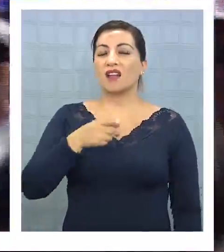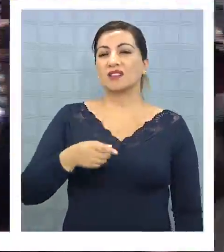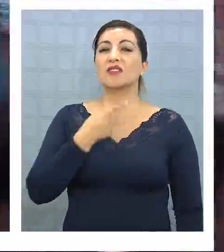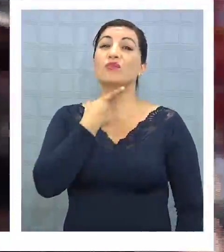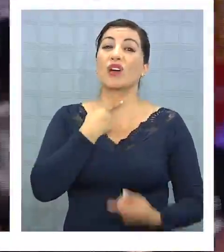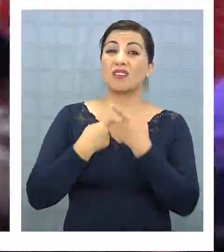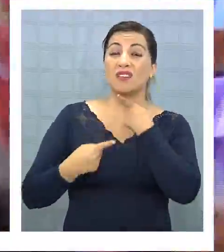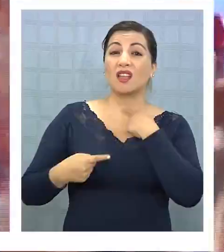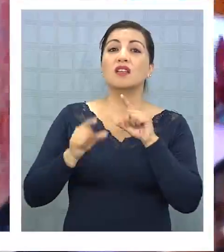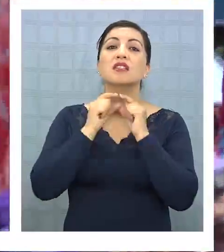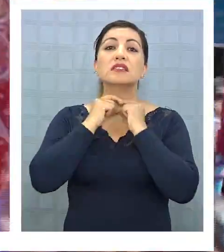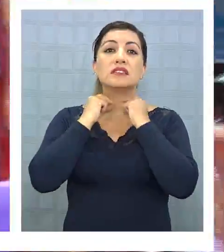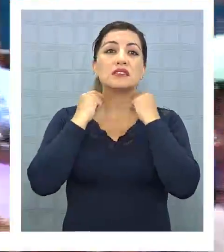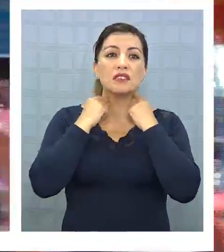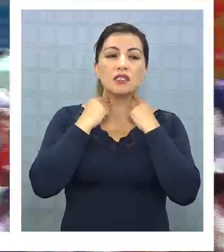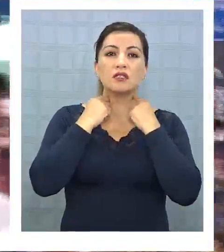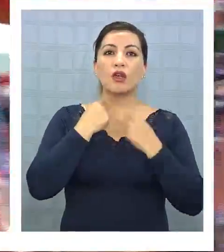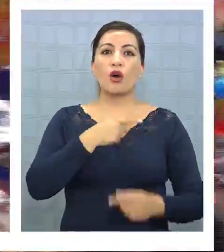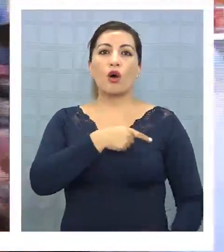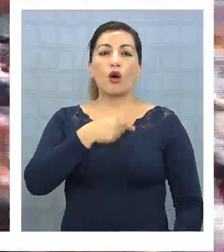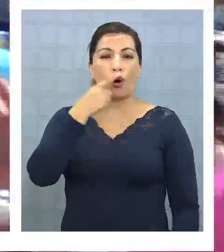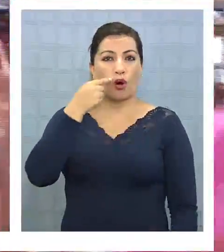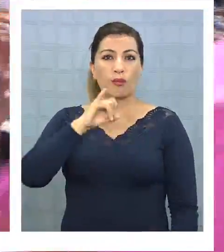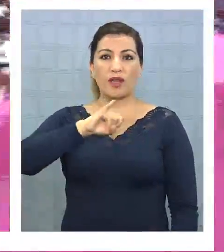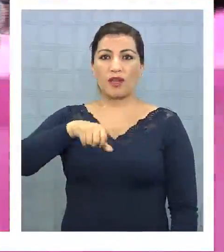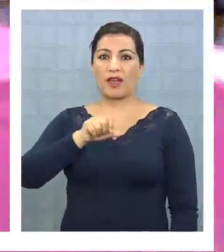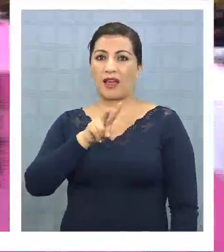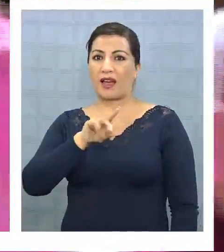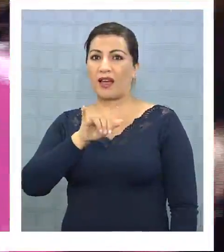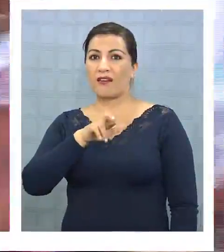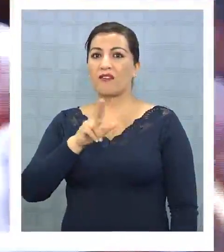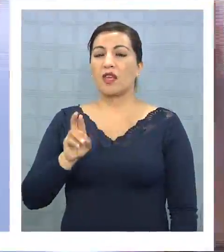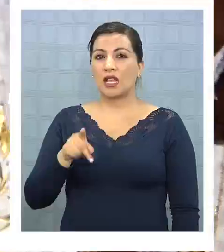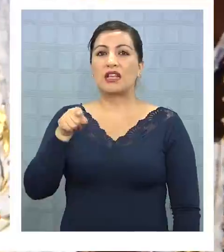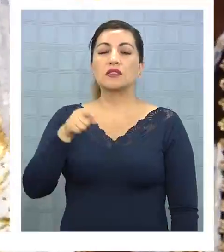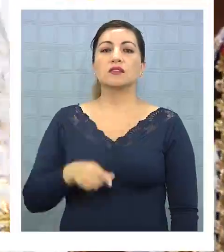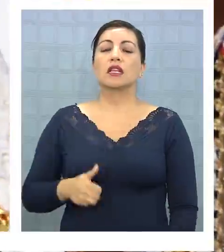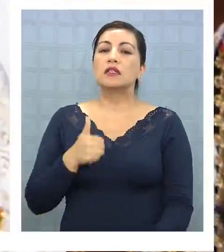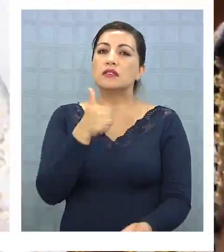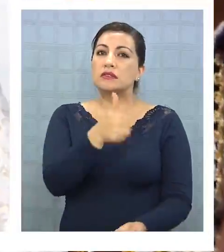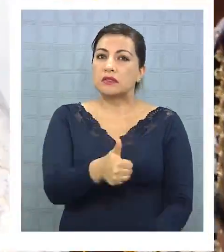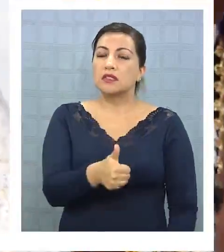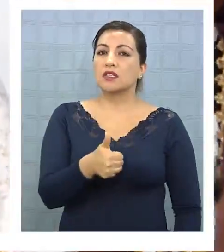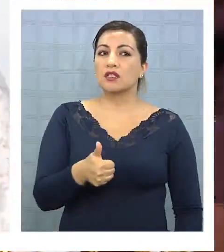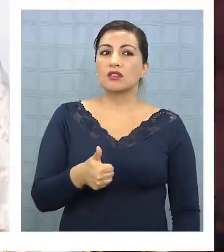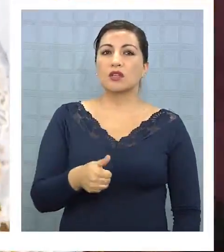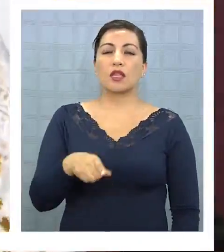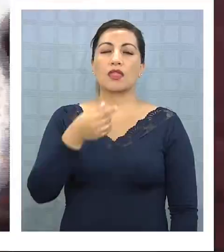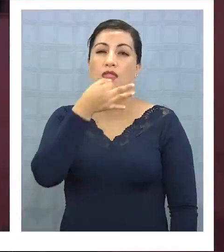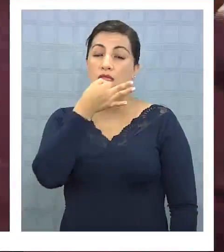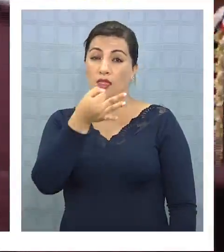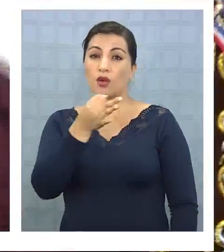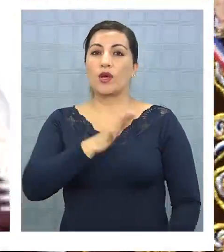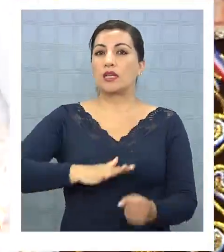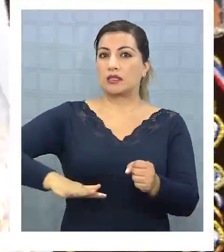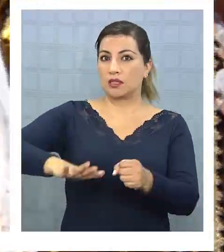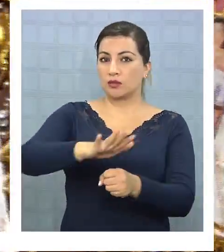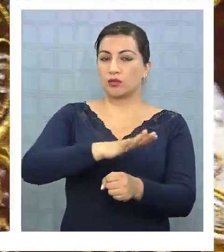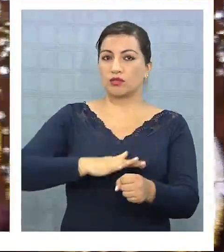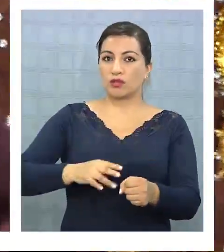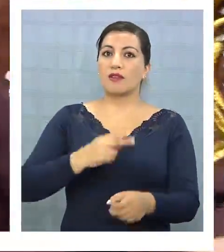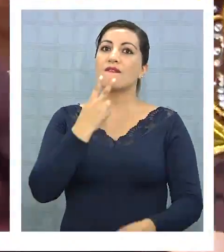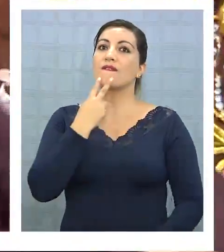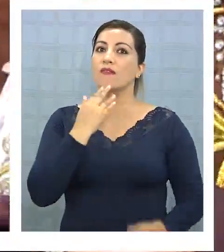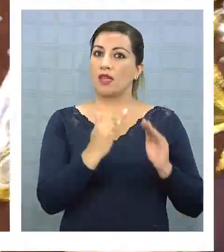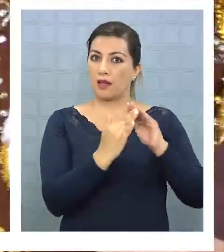sacerdotal, siendo Javier Saez rector del santuario quien realizó un mea culpa respecto de la situación que vive la